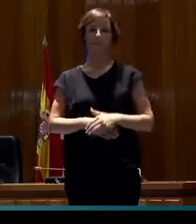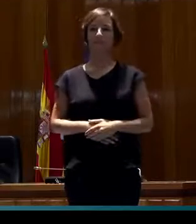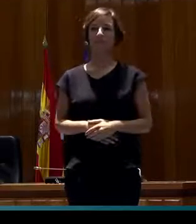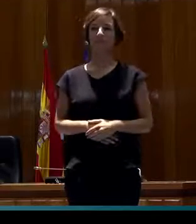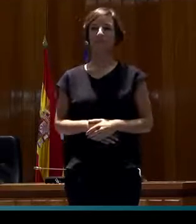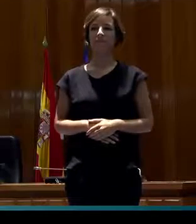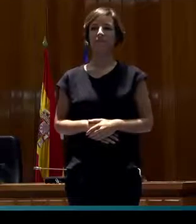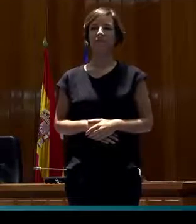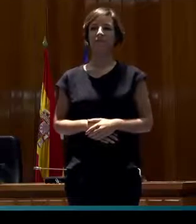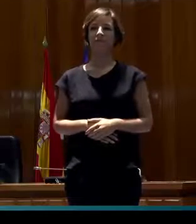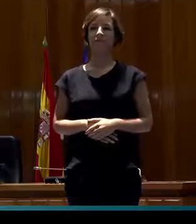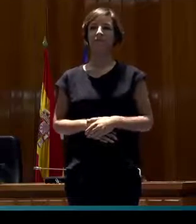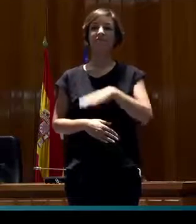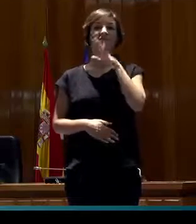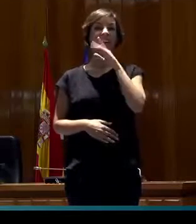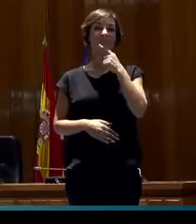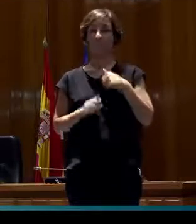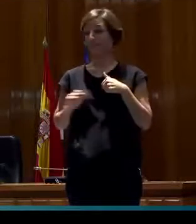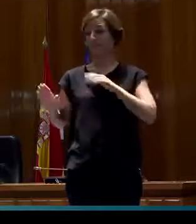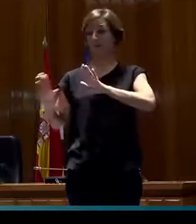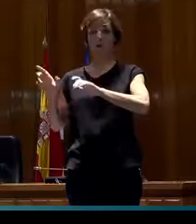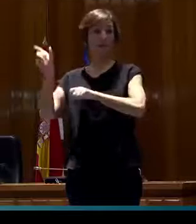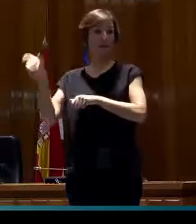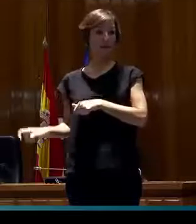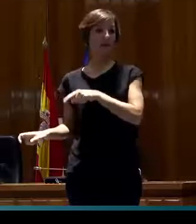ponencia. Como ha dicho el moderador,